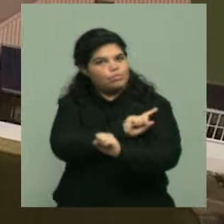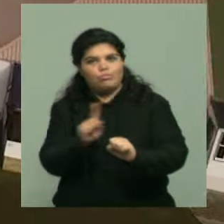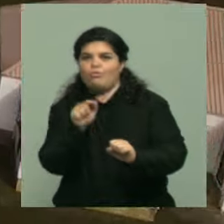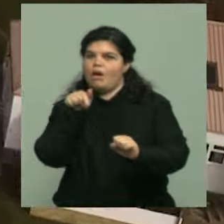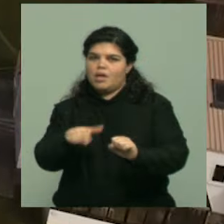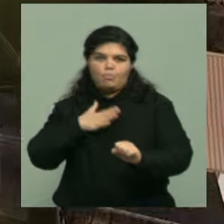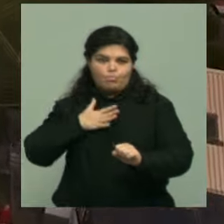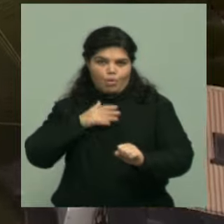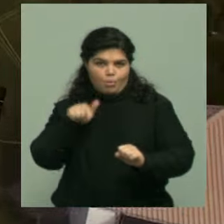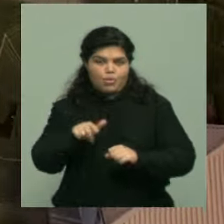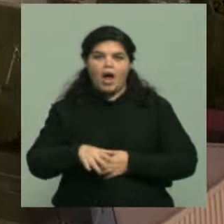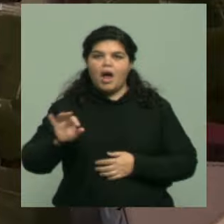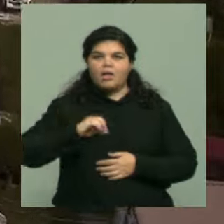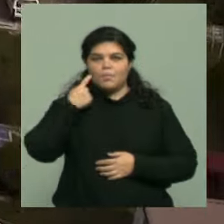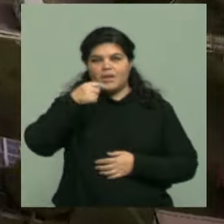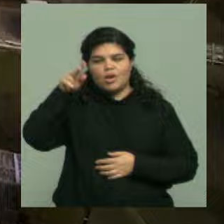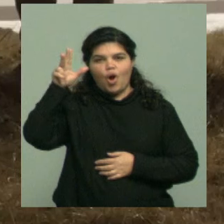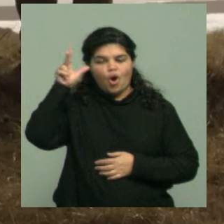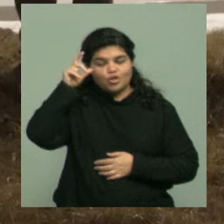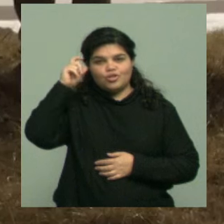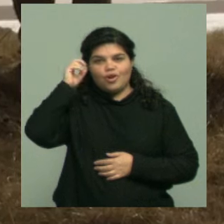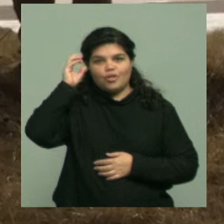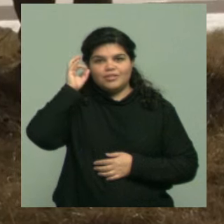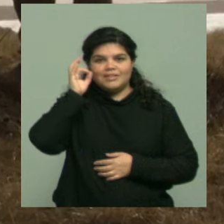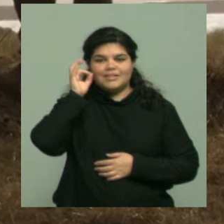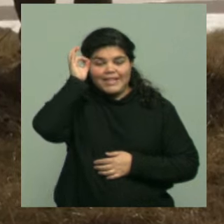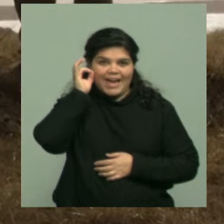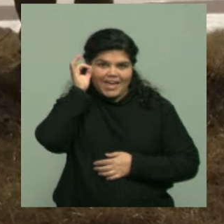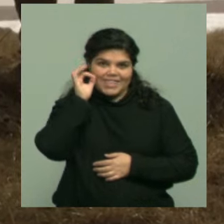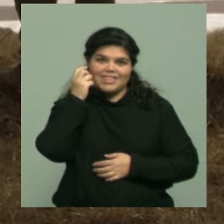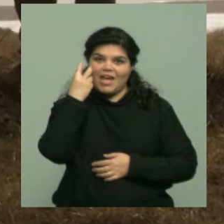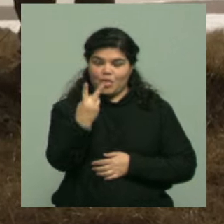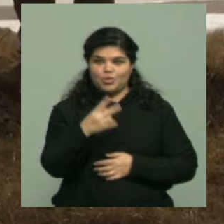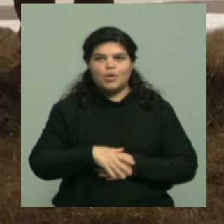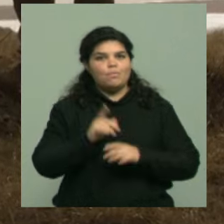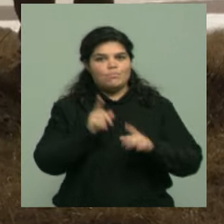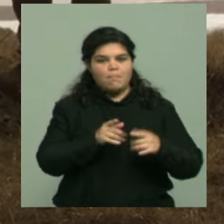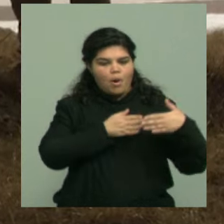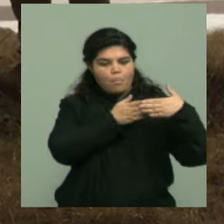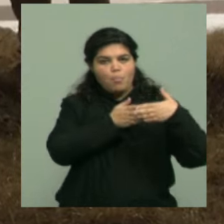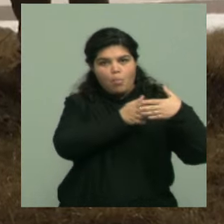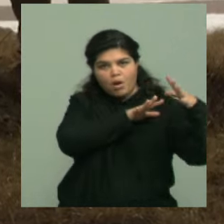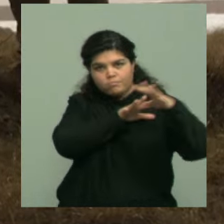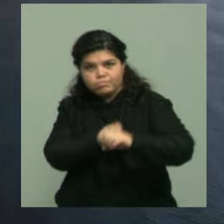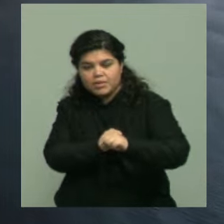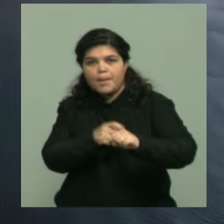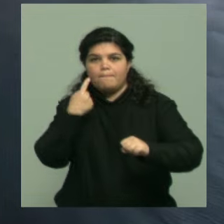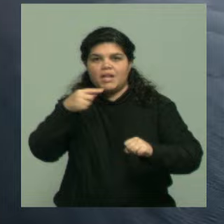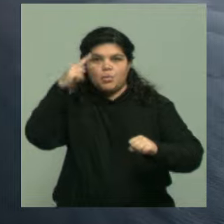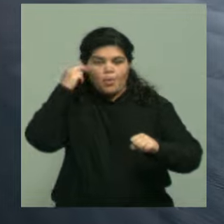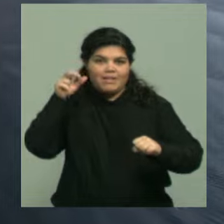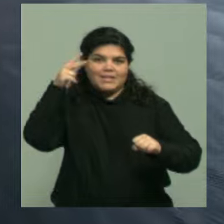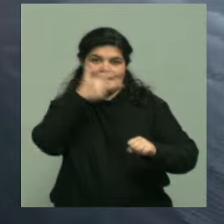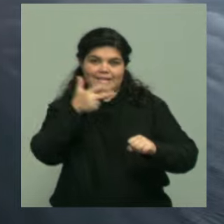En 1832 hubo un saqueo por parte de un buque estadounidense al puerto Soledad y en 1933 se produjo